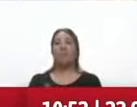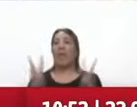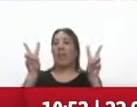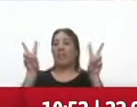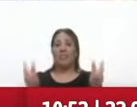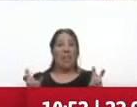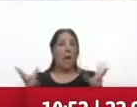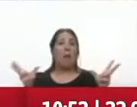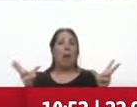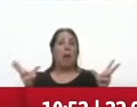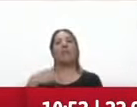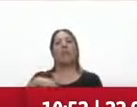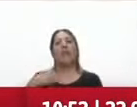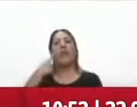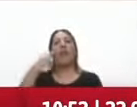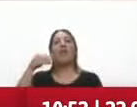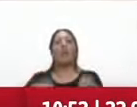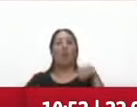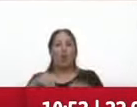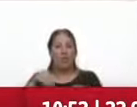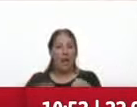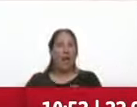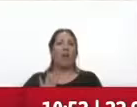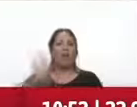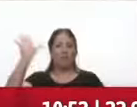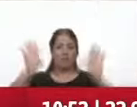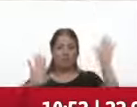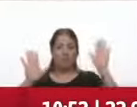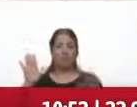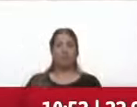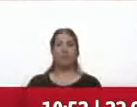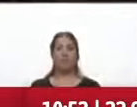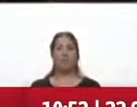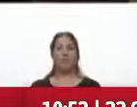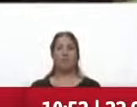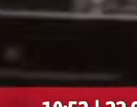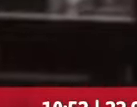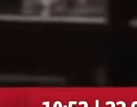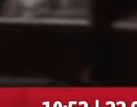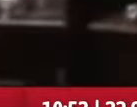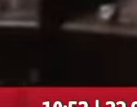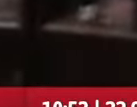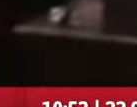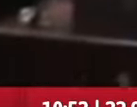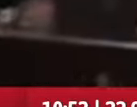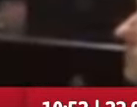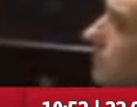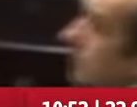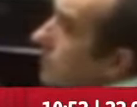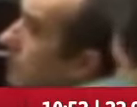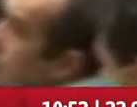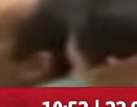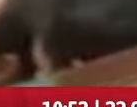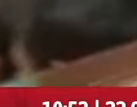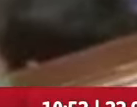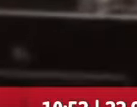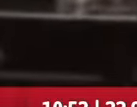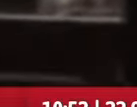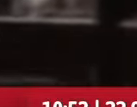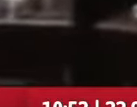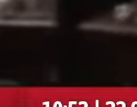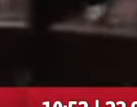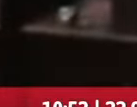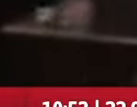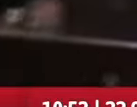reglas definidas transparentes, ¿no? Sí. Que esto es... Si fijáramos un criterio por el cual los senadores y los diputados